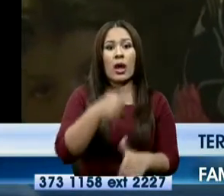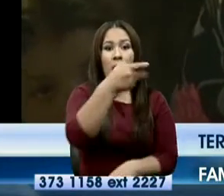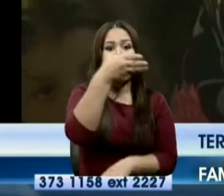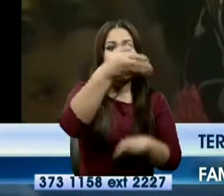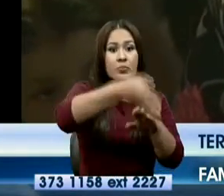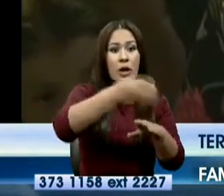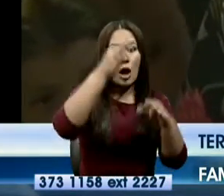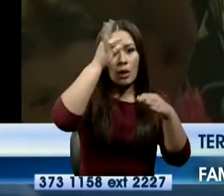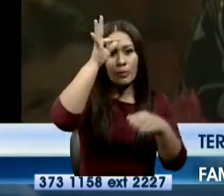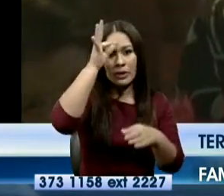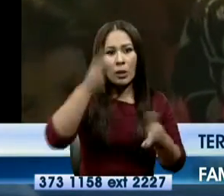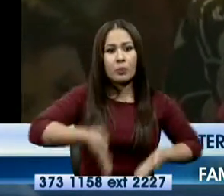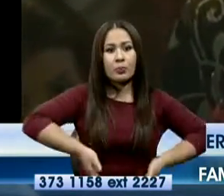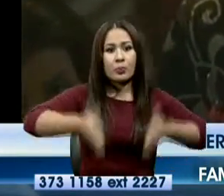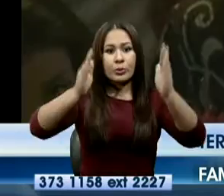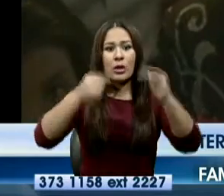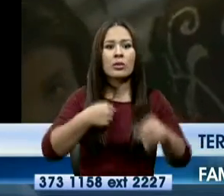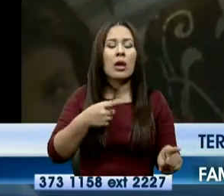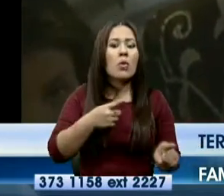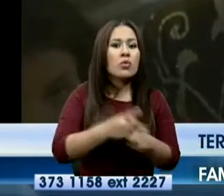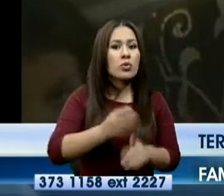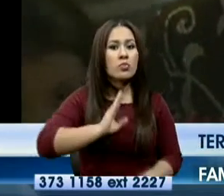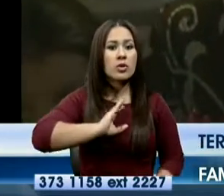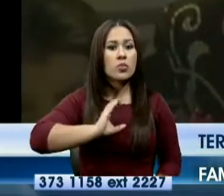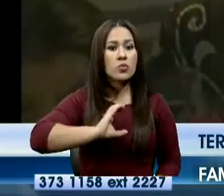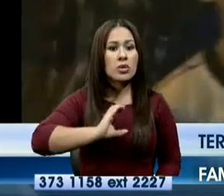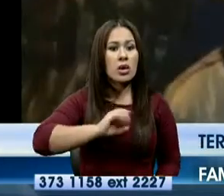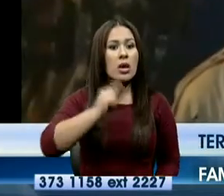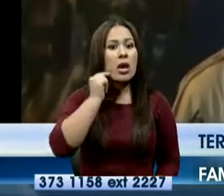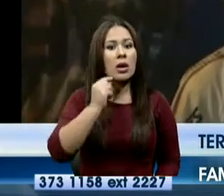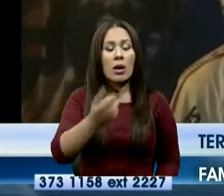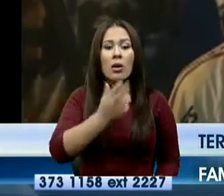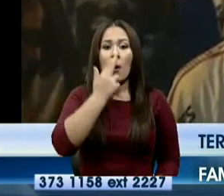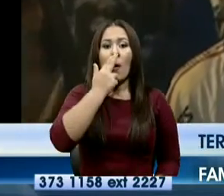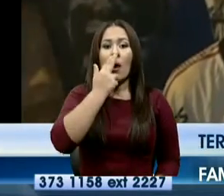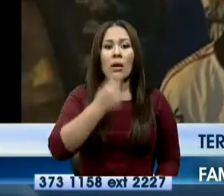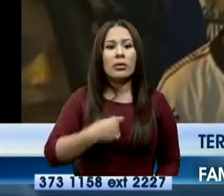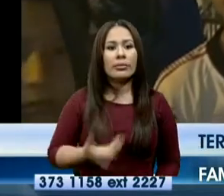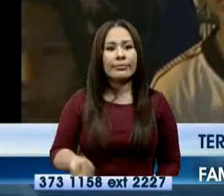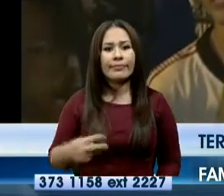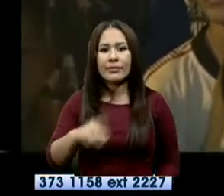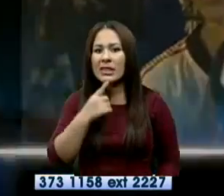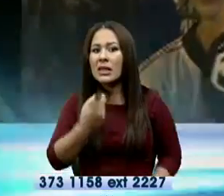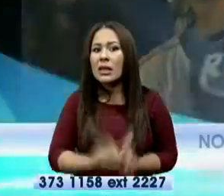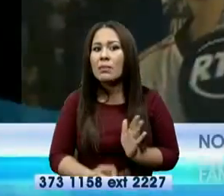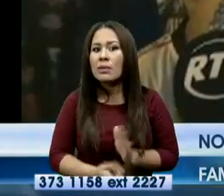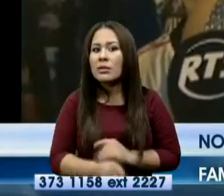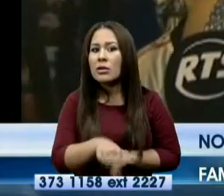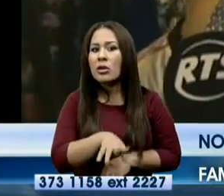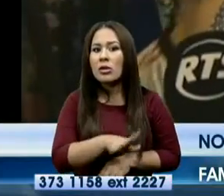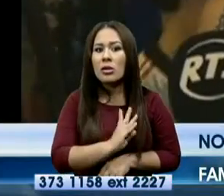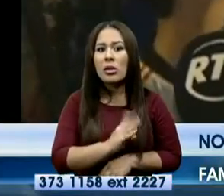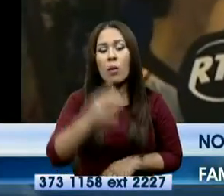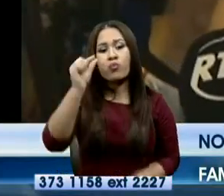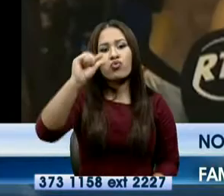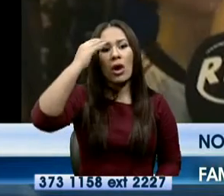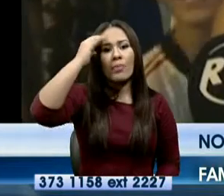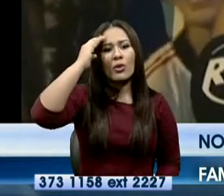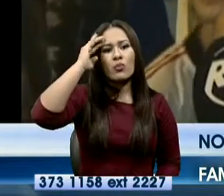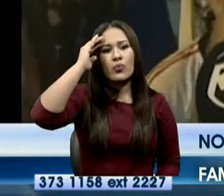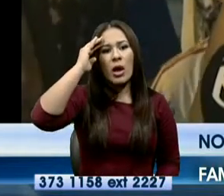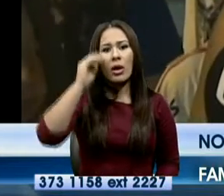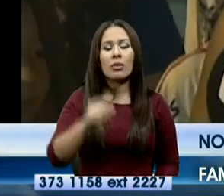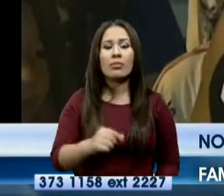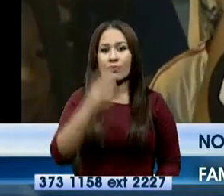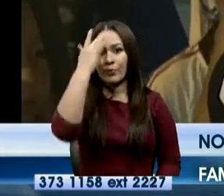nos dijeron. Y ahí vengo, justo me encuentro con mi cuñada que está con oxígeno. Bueno, quizá yo digo de un poco preocupado también por